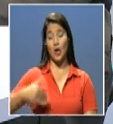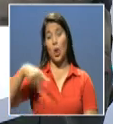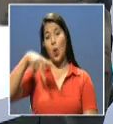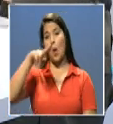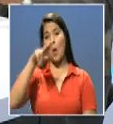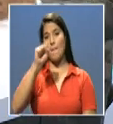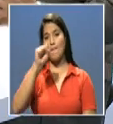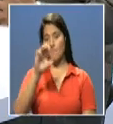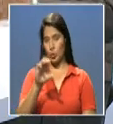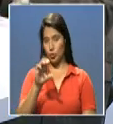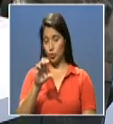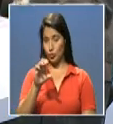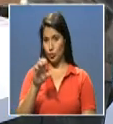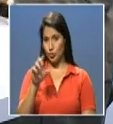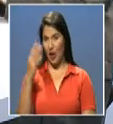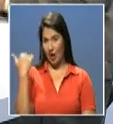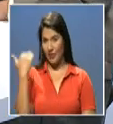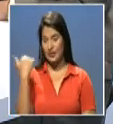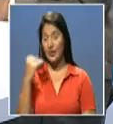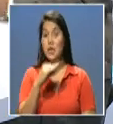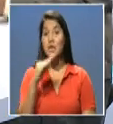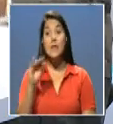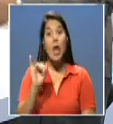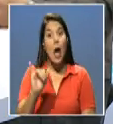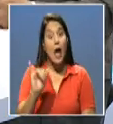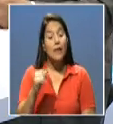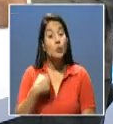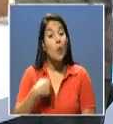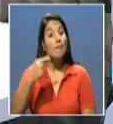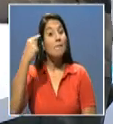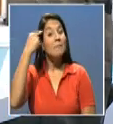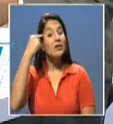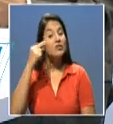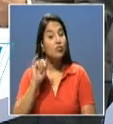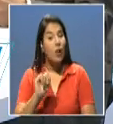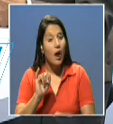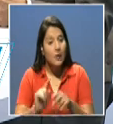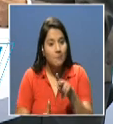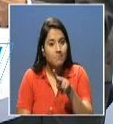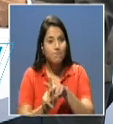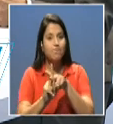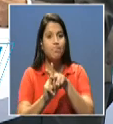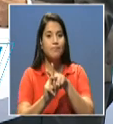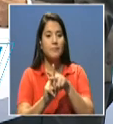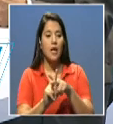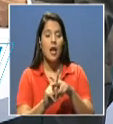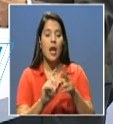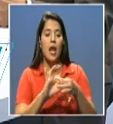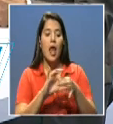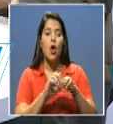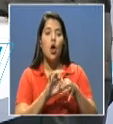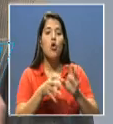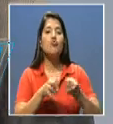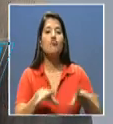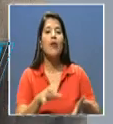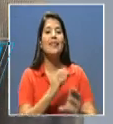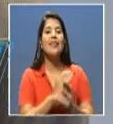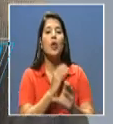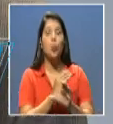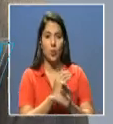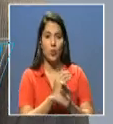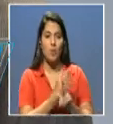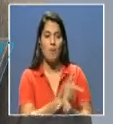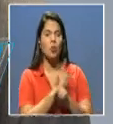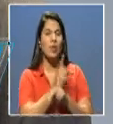ya, sospecho yo, no lo afirmo, esa red de cuidado comenzó a proteger al expresidente José María Figueres, que nunca